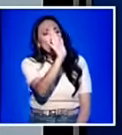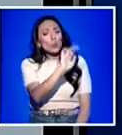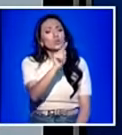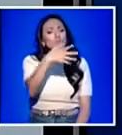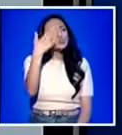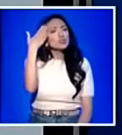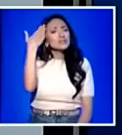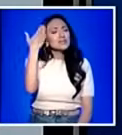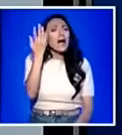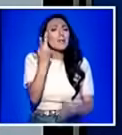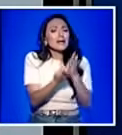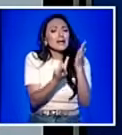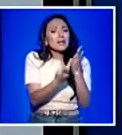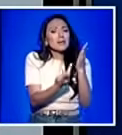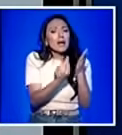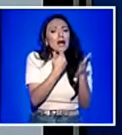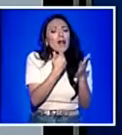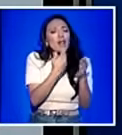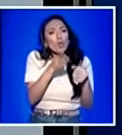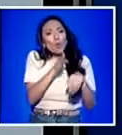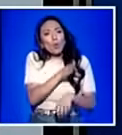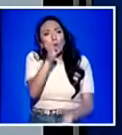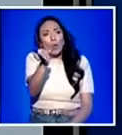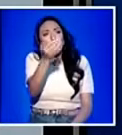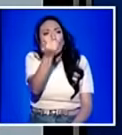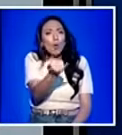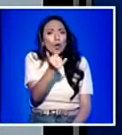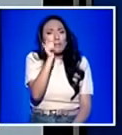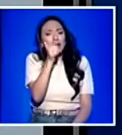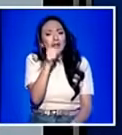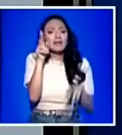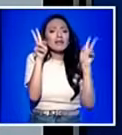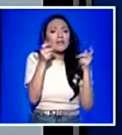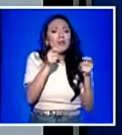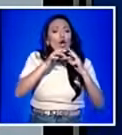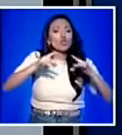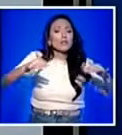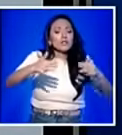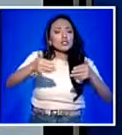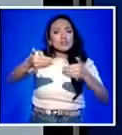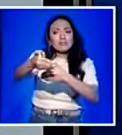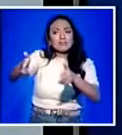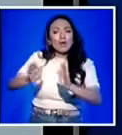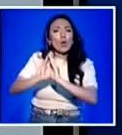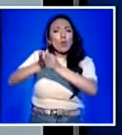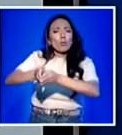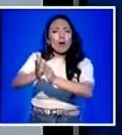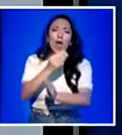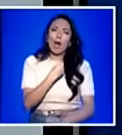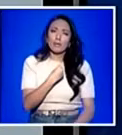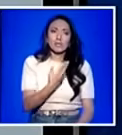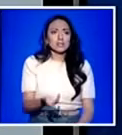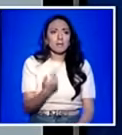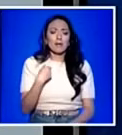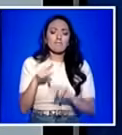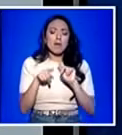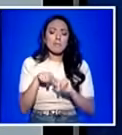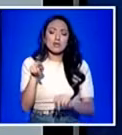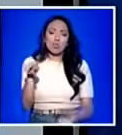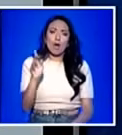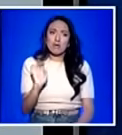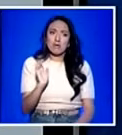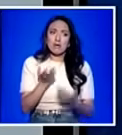unos allanamientos que dicen que van a hacer entre hoy y mañana por temas de contaminación en el puerto? Sapéame, que tengo un amiguito ahí,